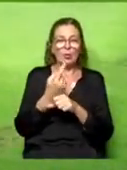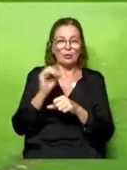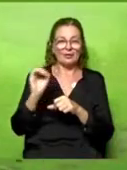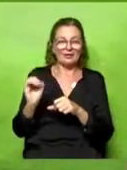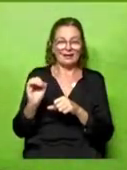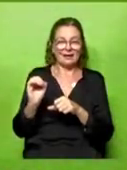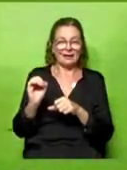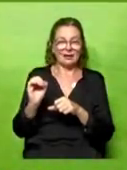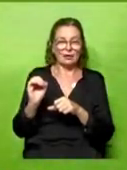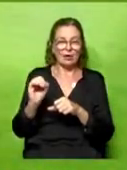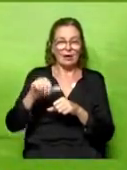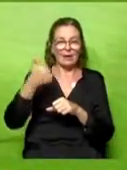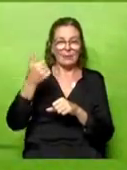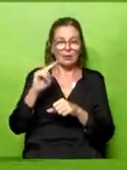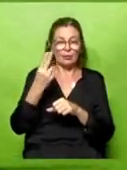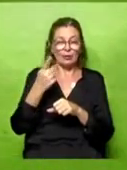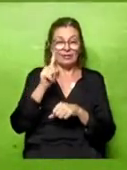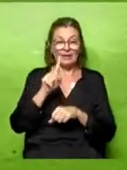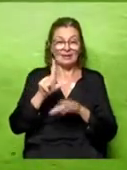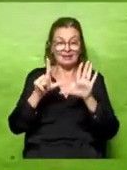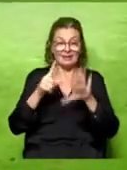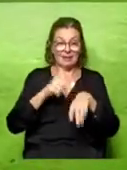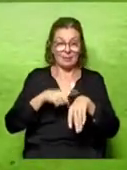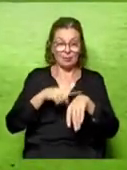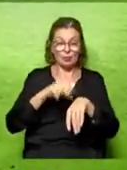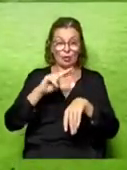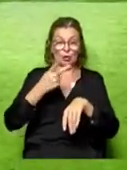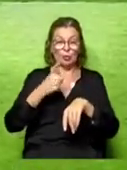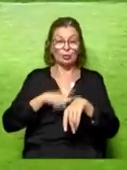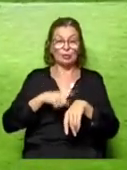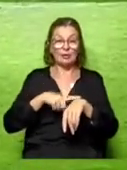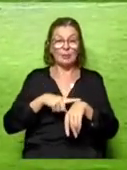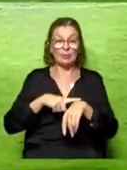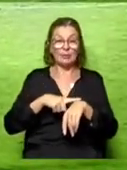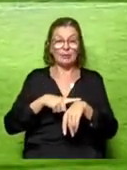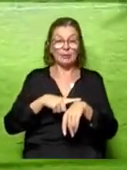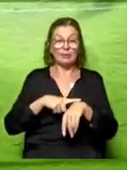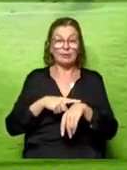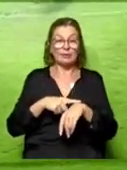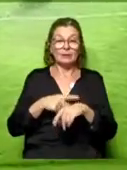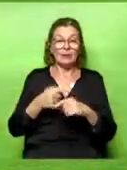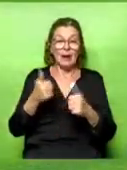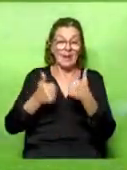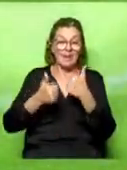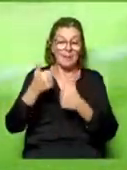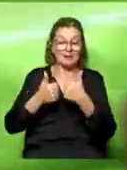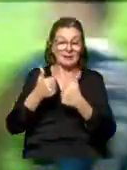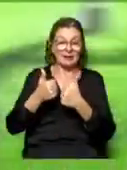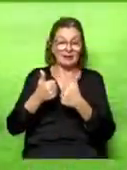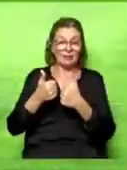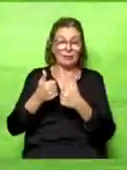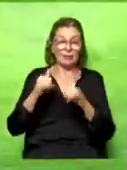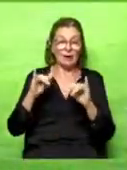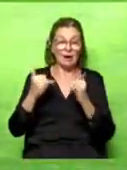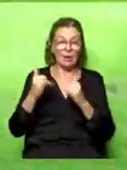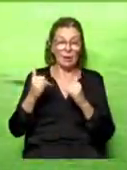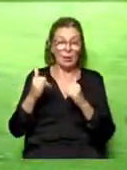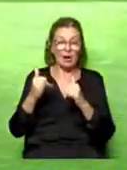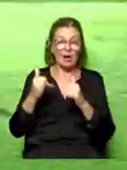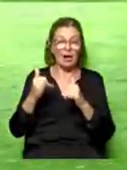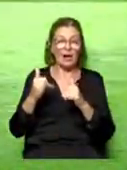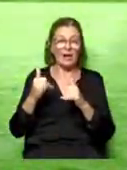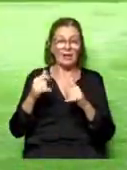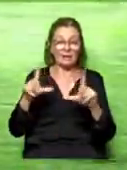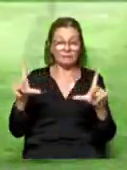vigente campeón uruguayo, pero a los 17 del segundo tiempo, Sur empata el partido. Una jugada que fue analizada por el